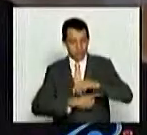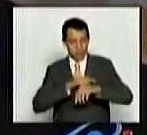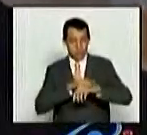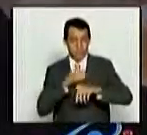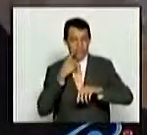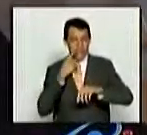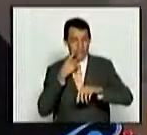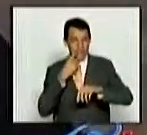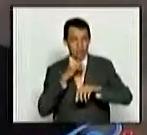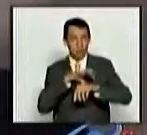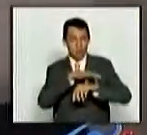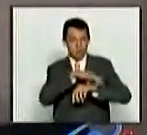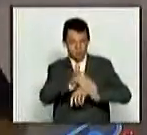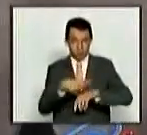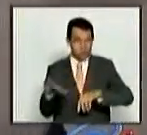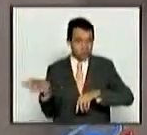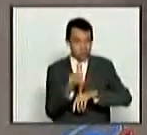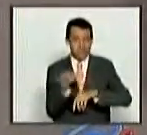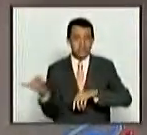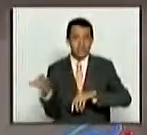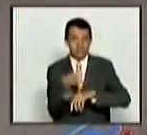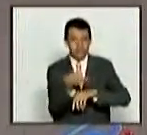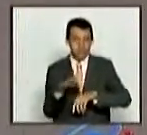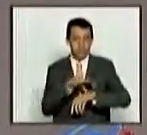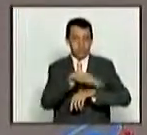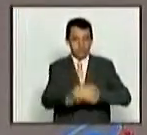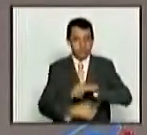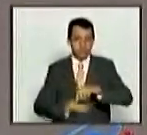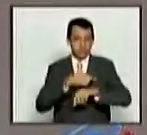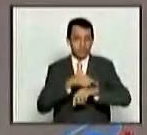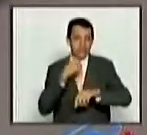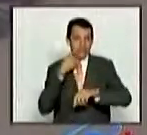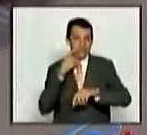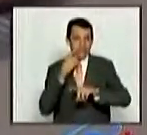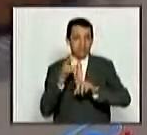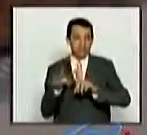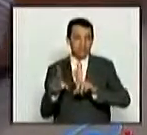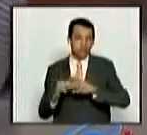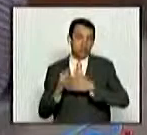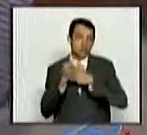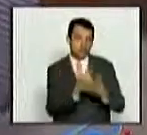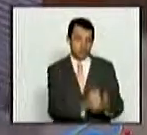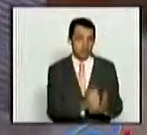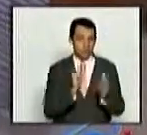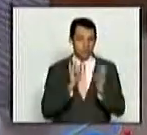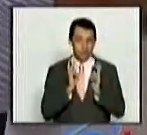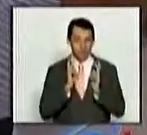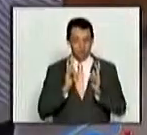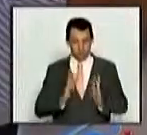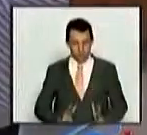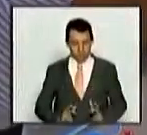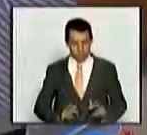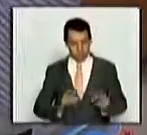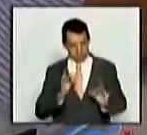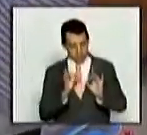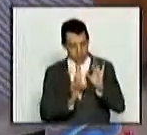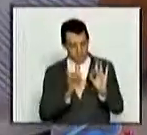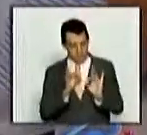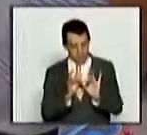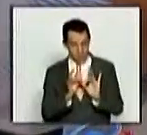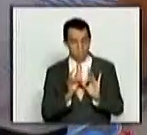Y la utilizamos acá todos los médicos, porque tiene un efecto positivo el cobre en el cuerpo para manejar